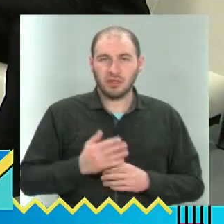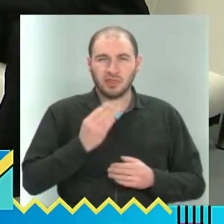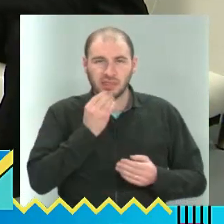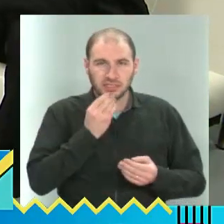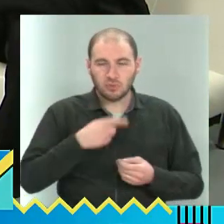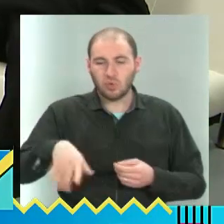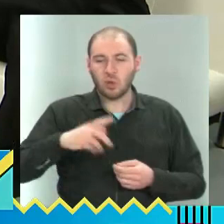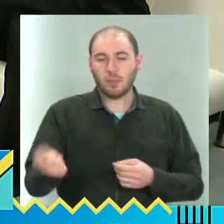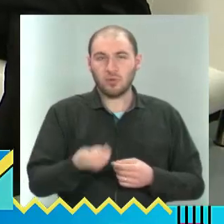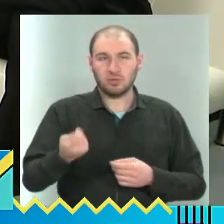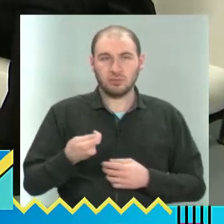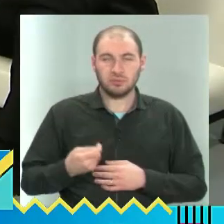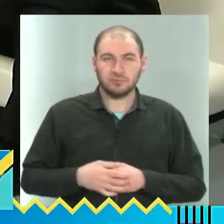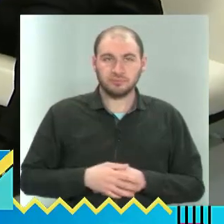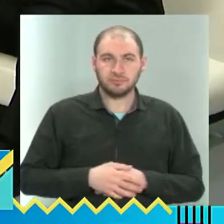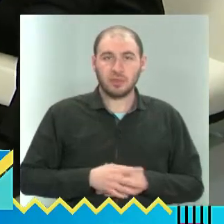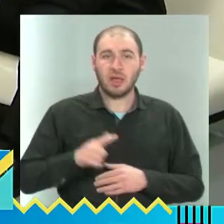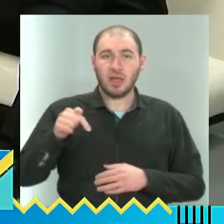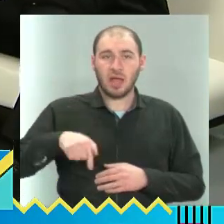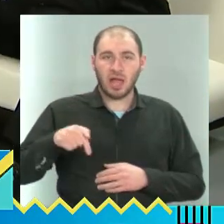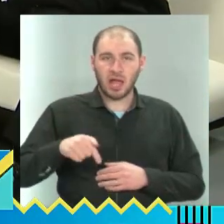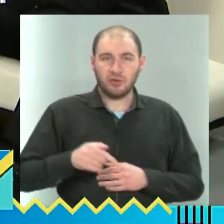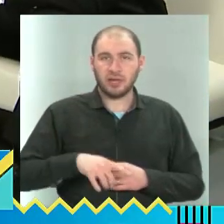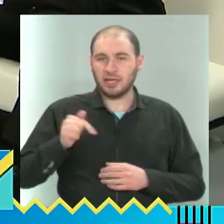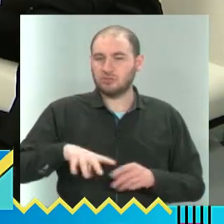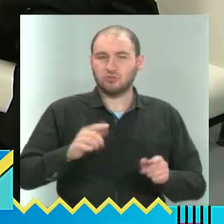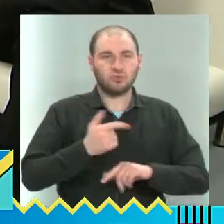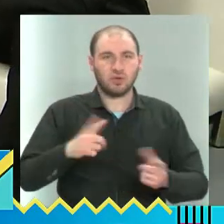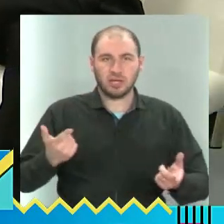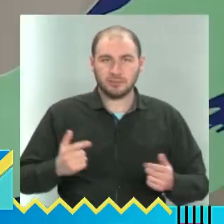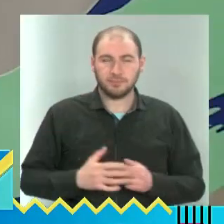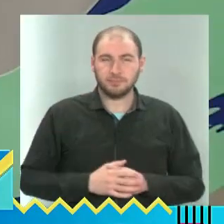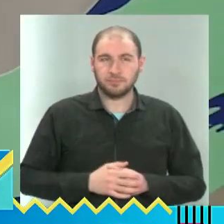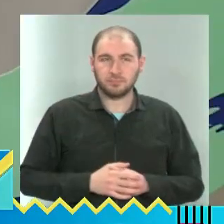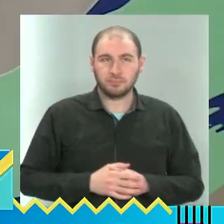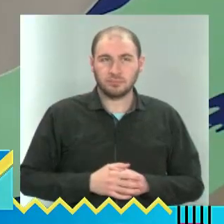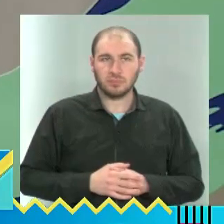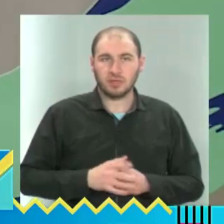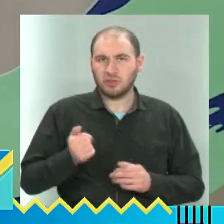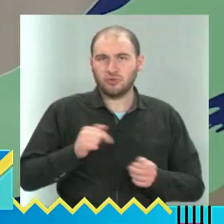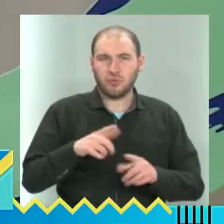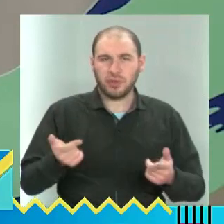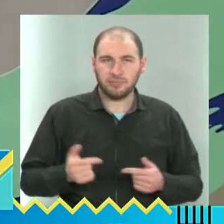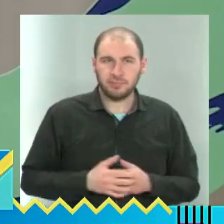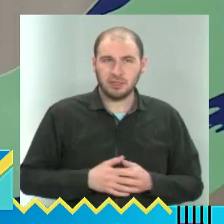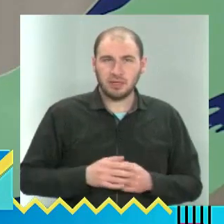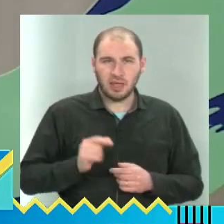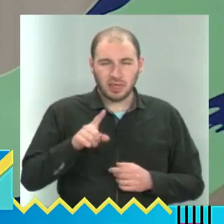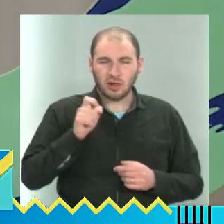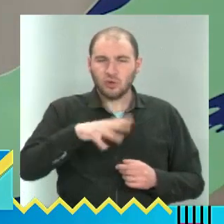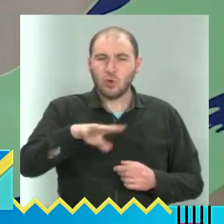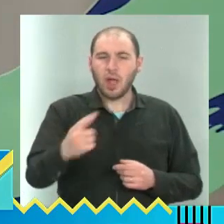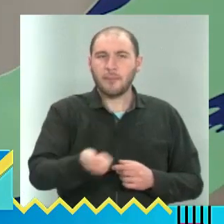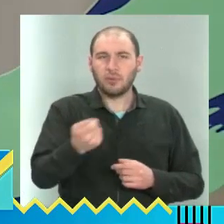un prostíbulo. ¿Sí? Bueno, hoy en día eso ya no está apareciendo. Sí, identificar un